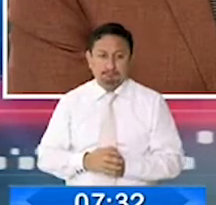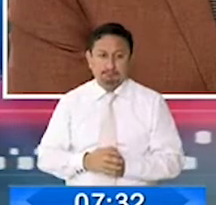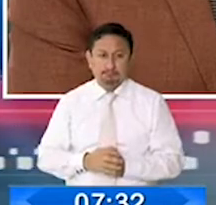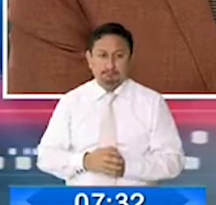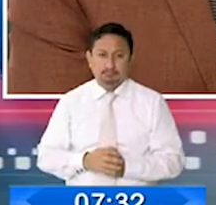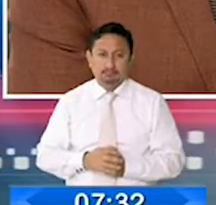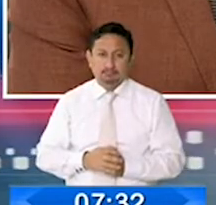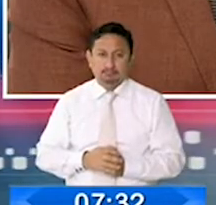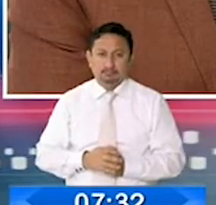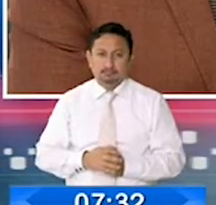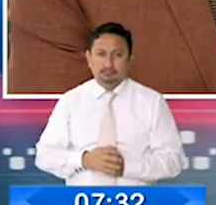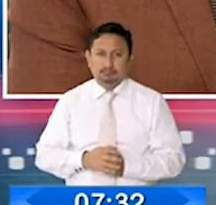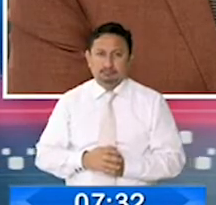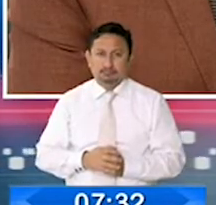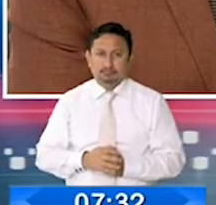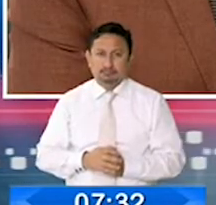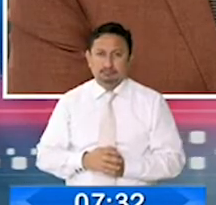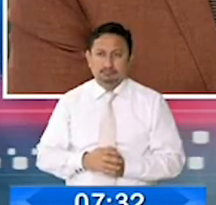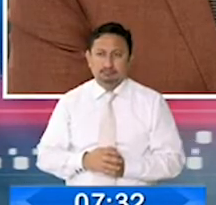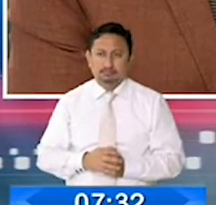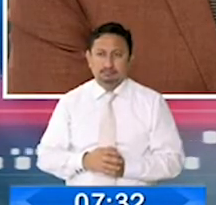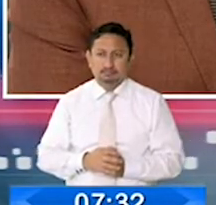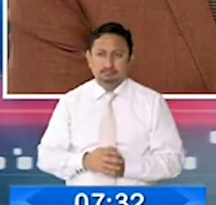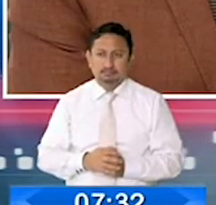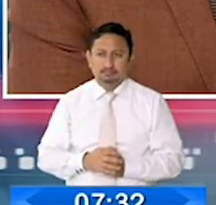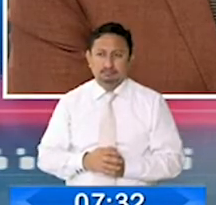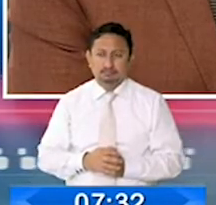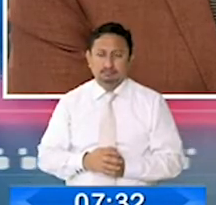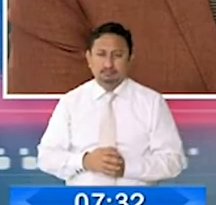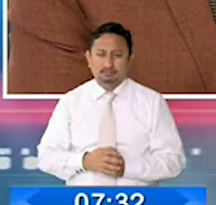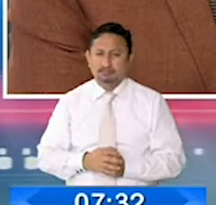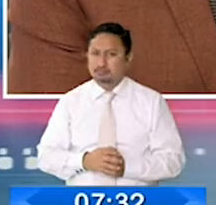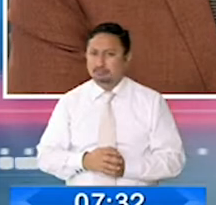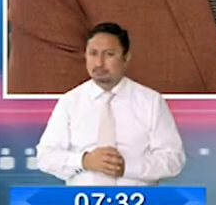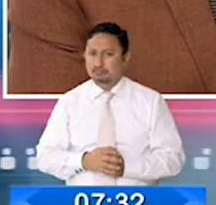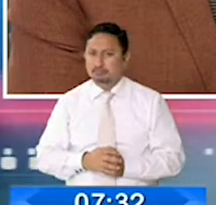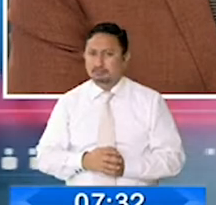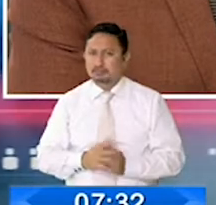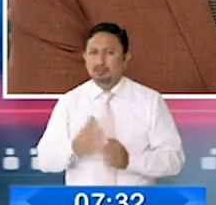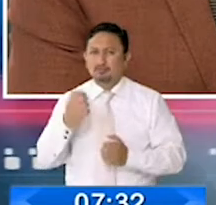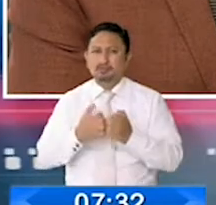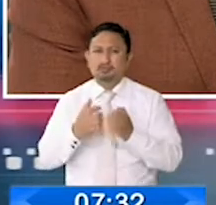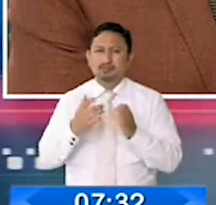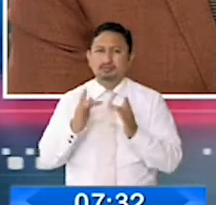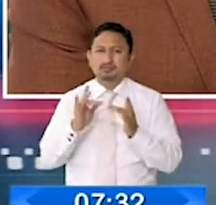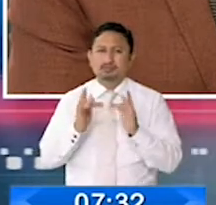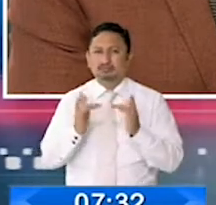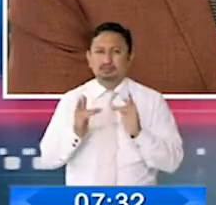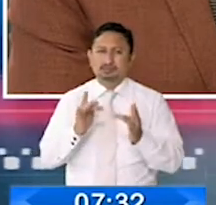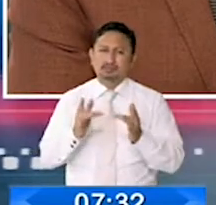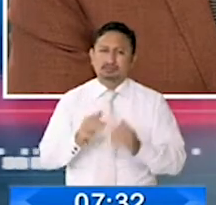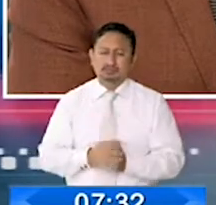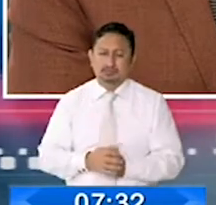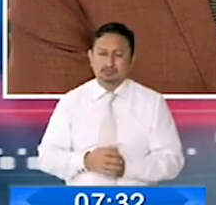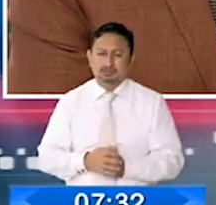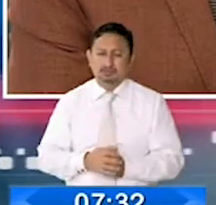sistema de justicia y la parte presupuestaria y las deficiencias económicas que tenemos.